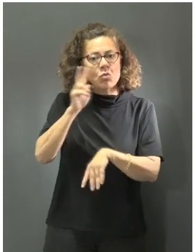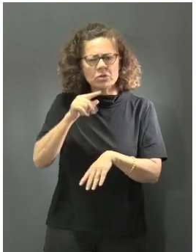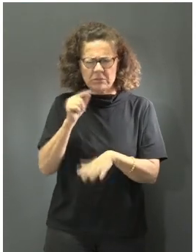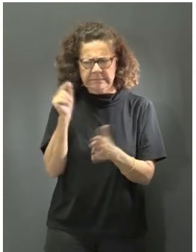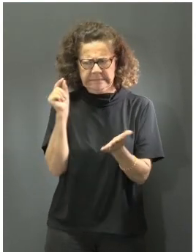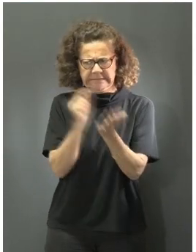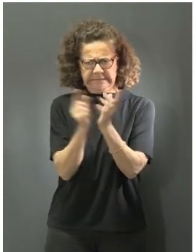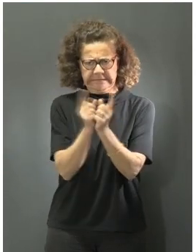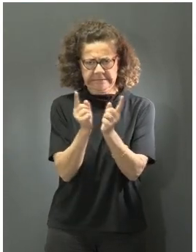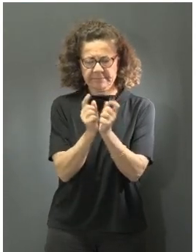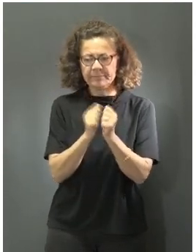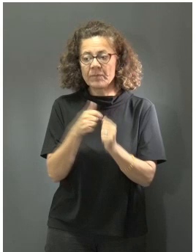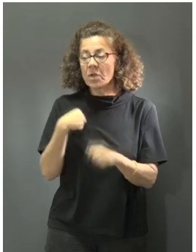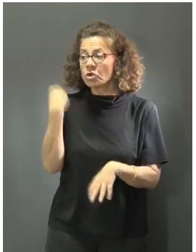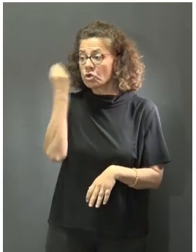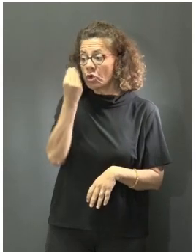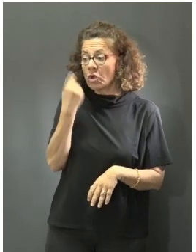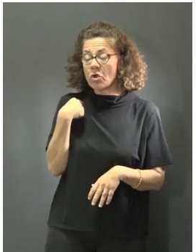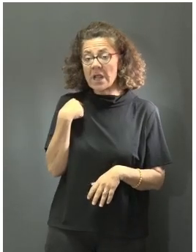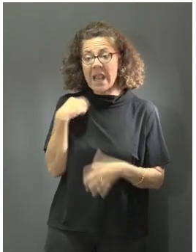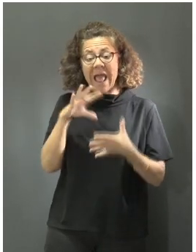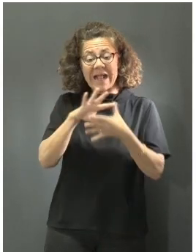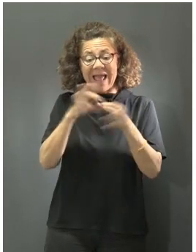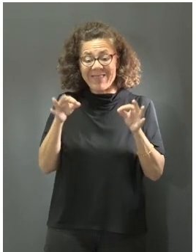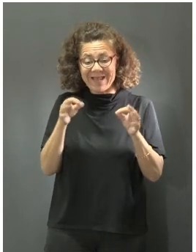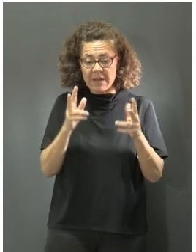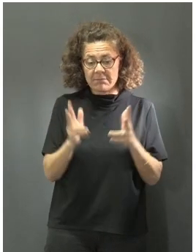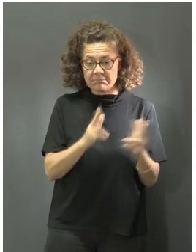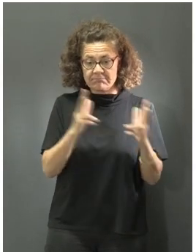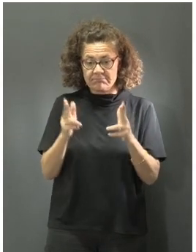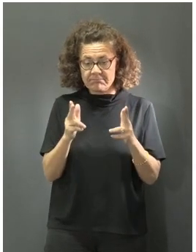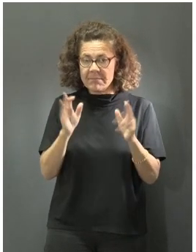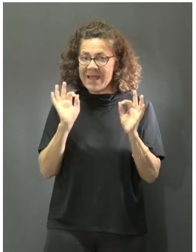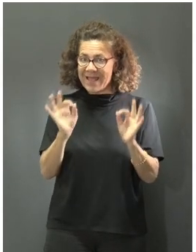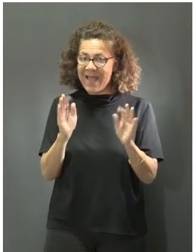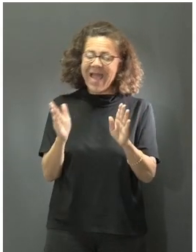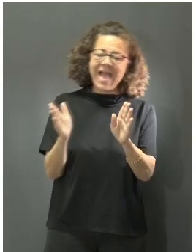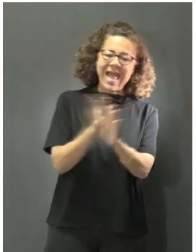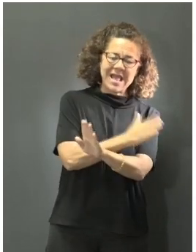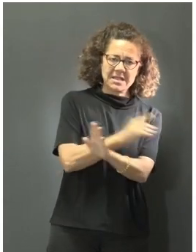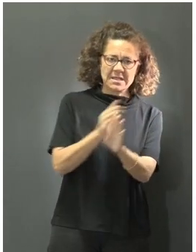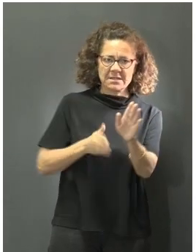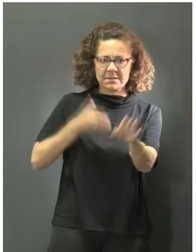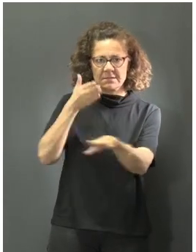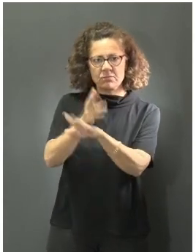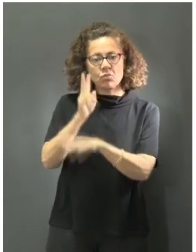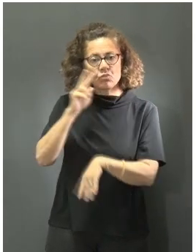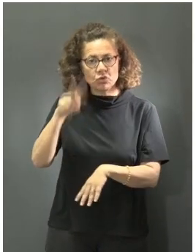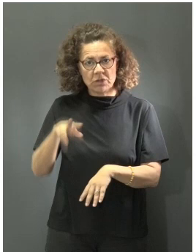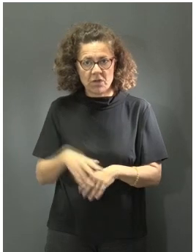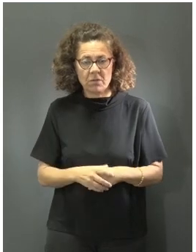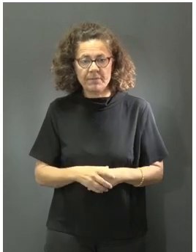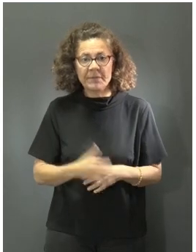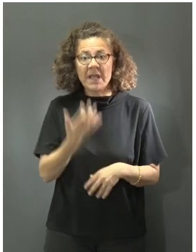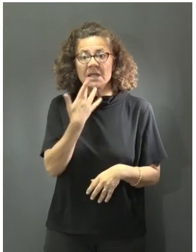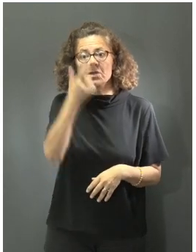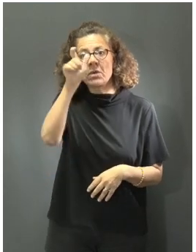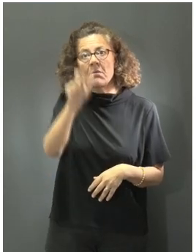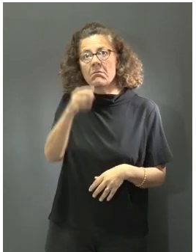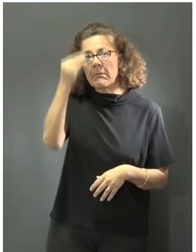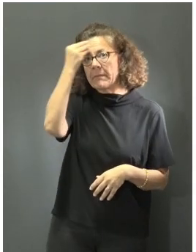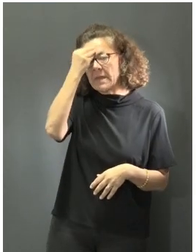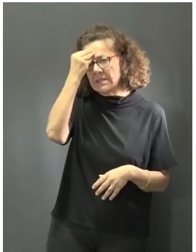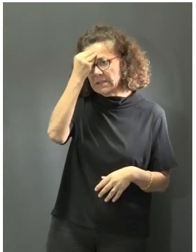rápidamente? Yo creo que la cadena empieza antes de ir al museo. O sea, yo creo que desde el momento en el que alguien se plantea,